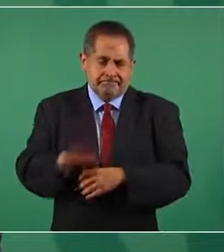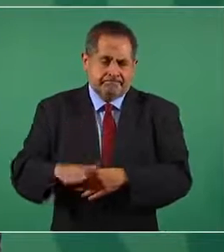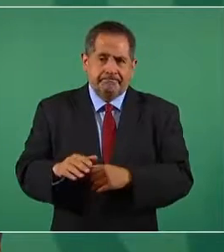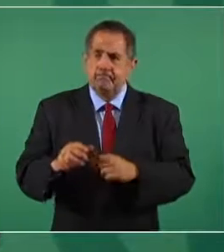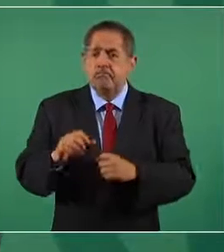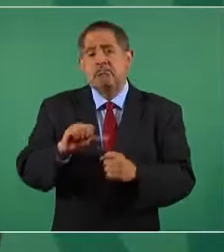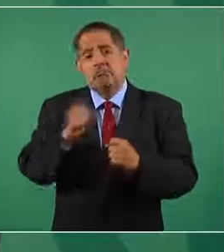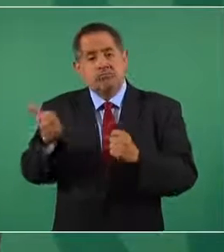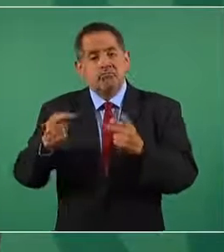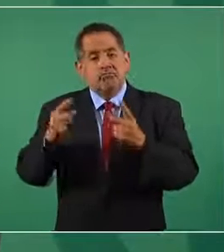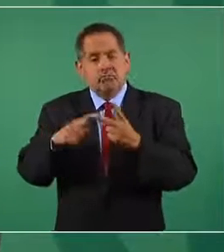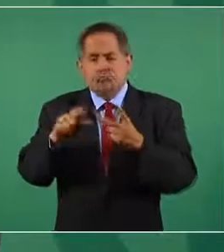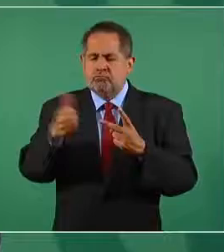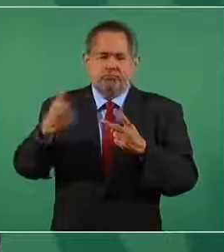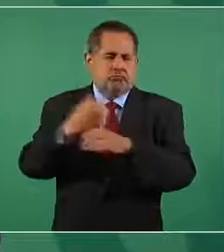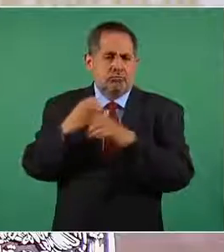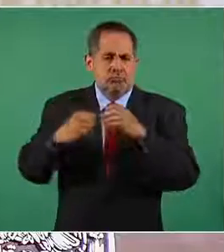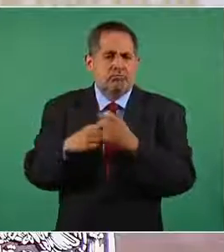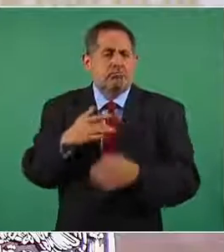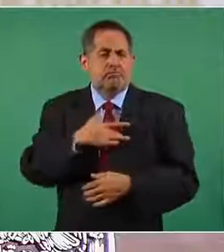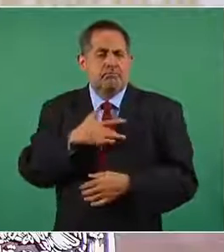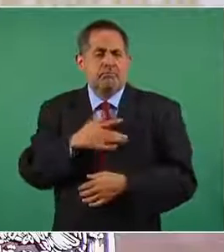muchos fallecimientos por infarto